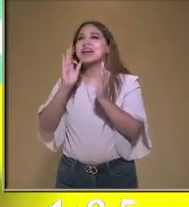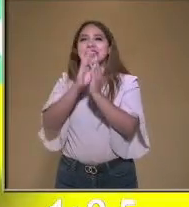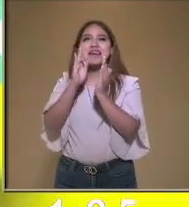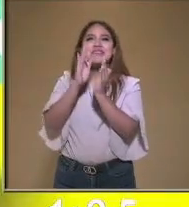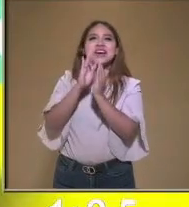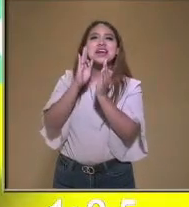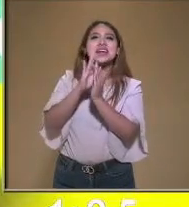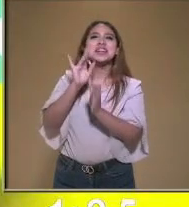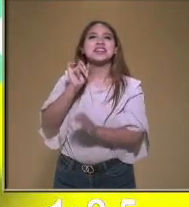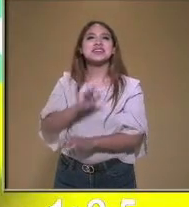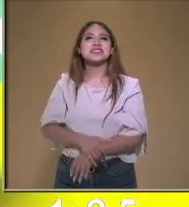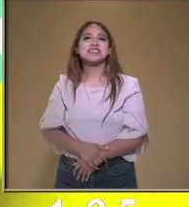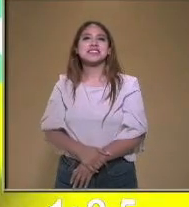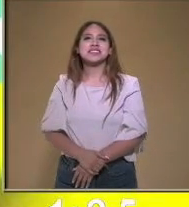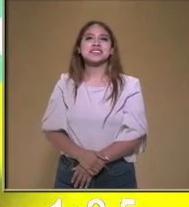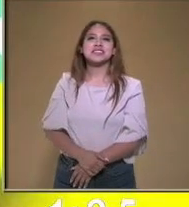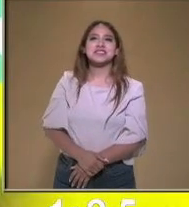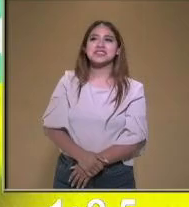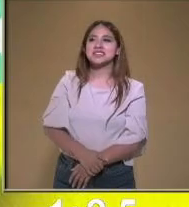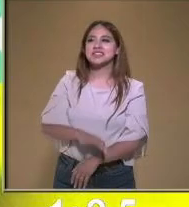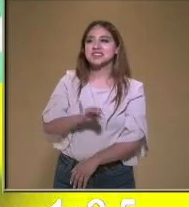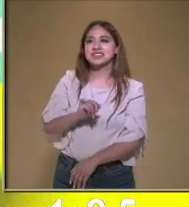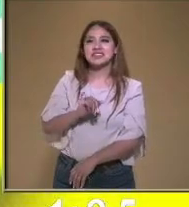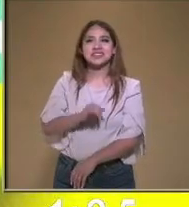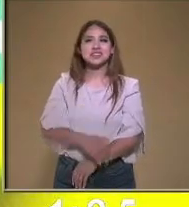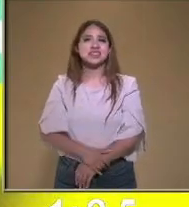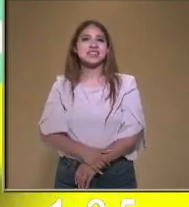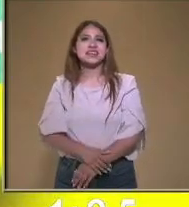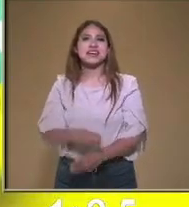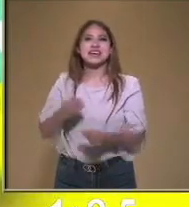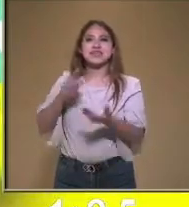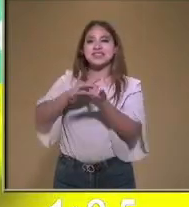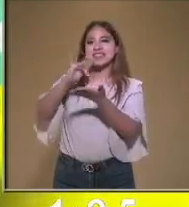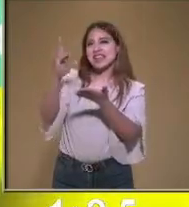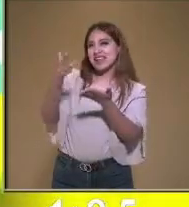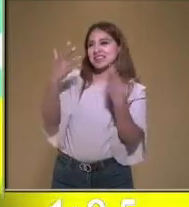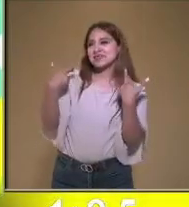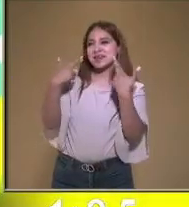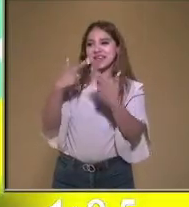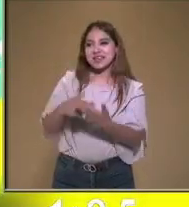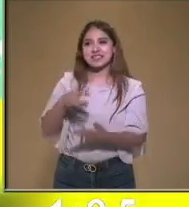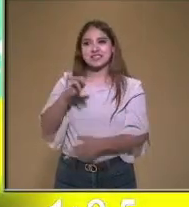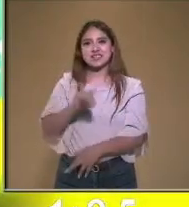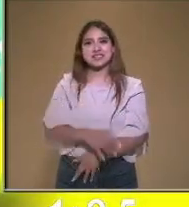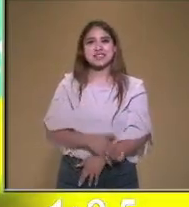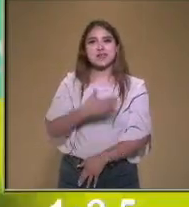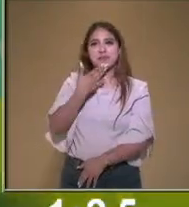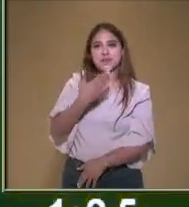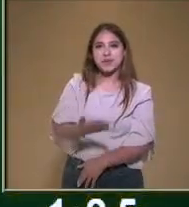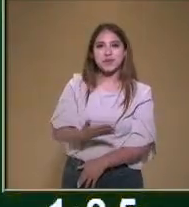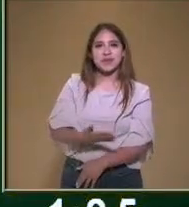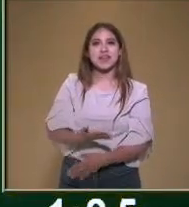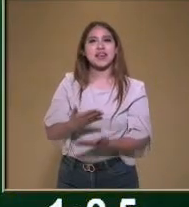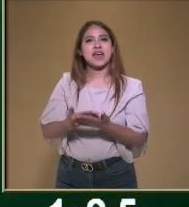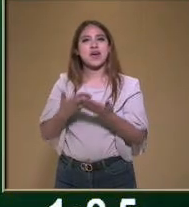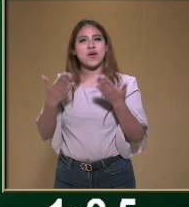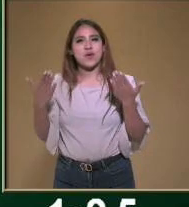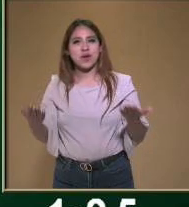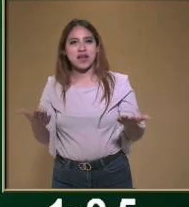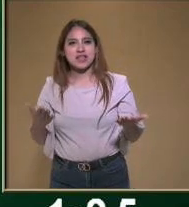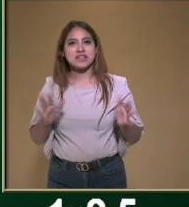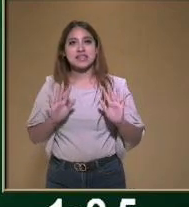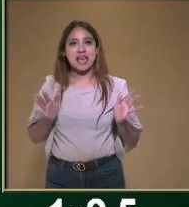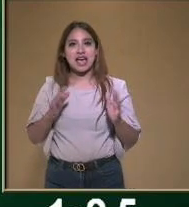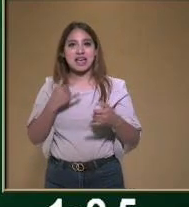al ratito le damos un premio, maestra. Gracias. Gracias, maestra. Muy bien. Bueno, pues ahora aquí ya les dejamos